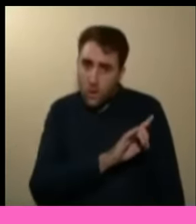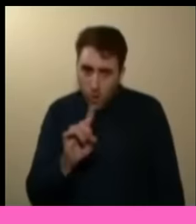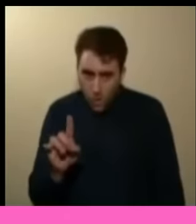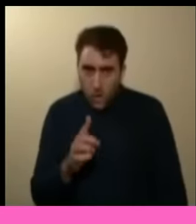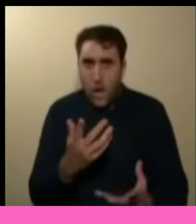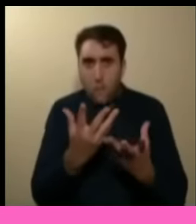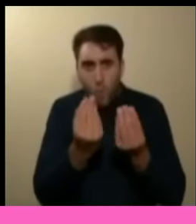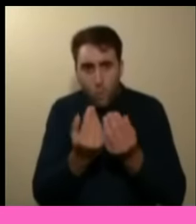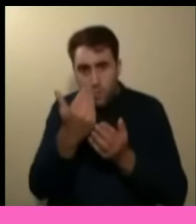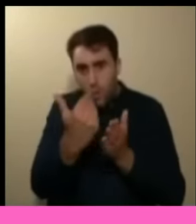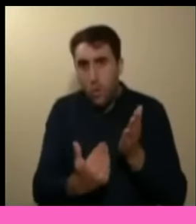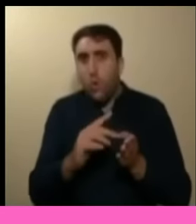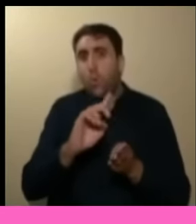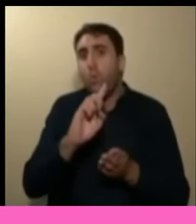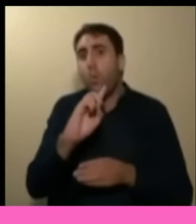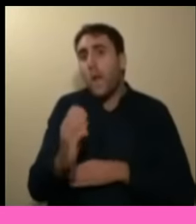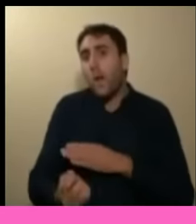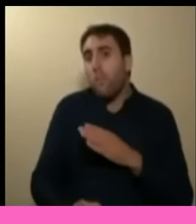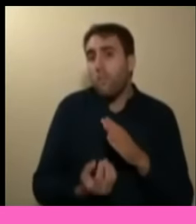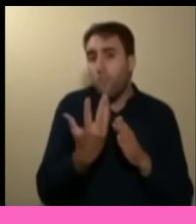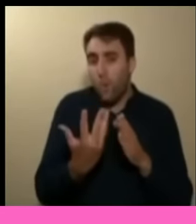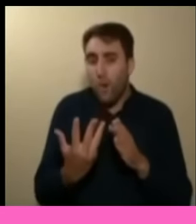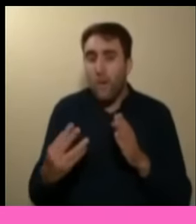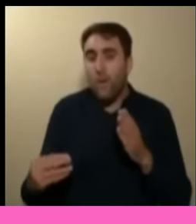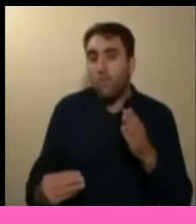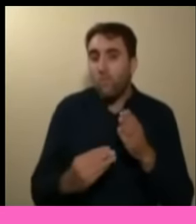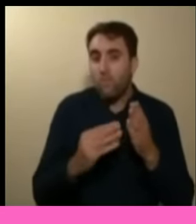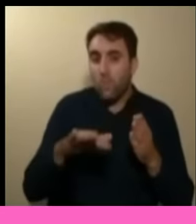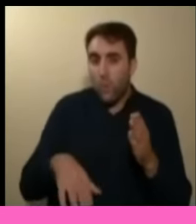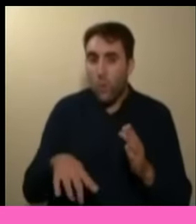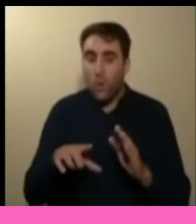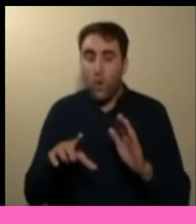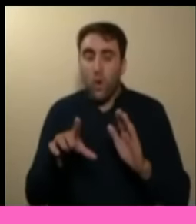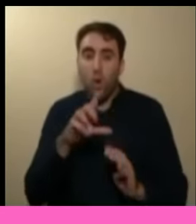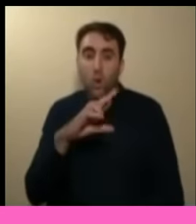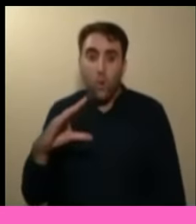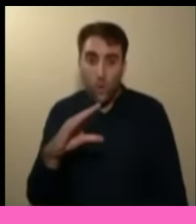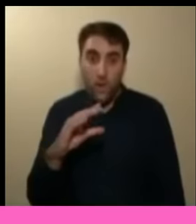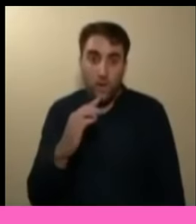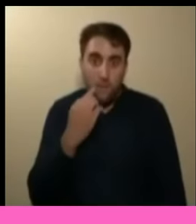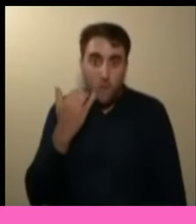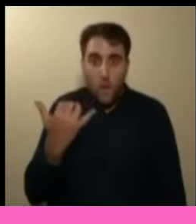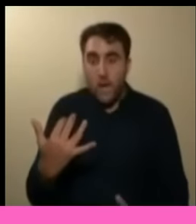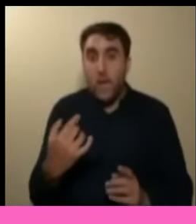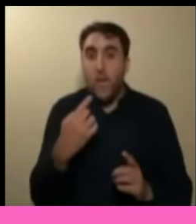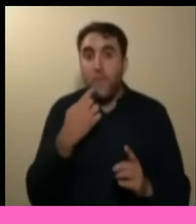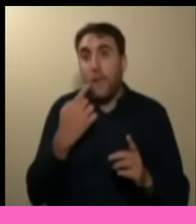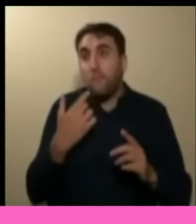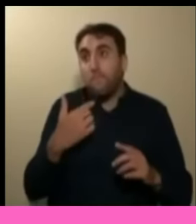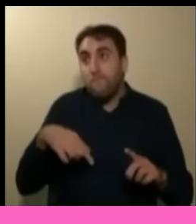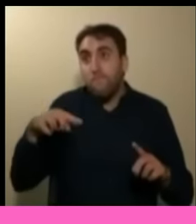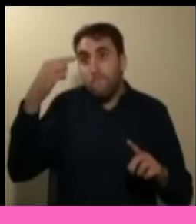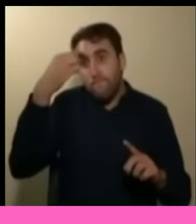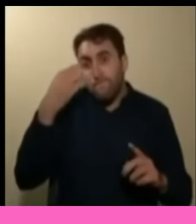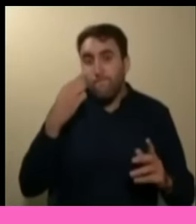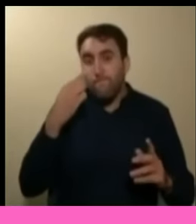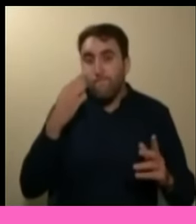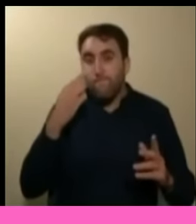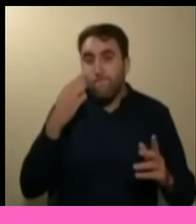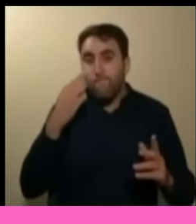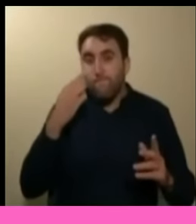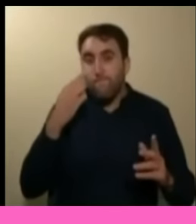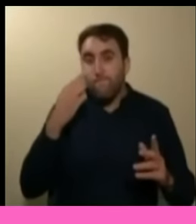único. Una herramienta más que la LUC contiene y que entendemos que se debe de promover, que se debe de atender y que se debe